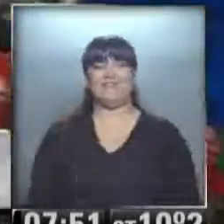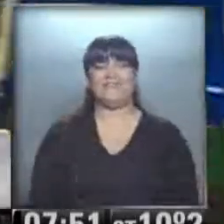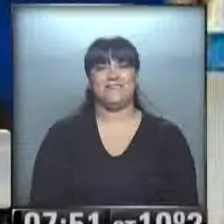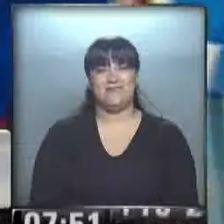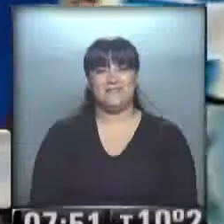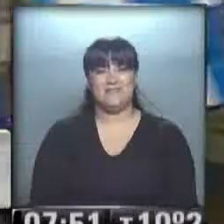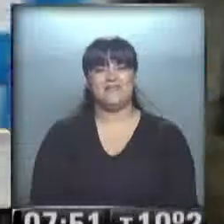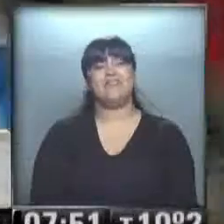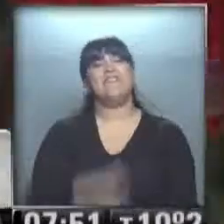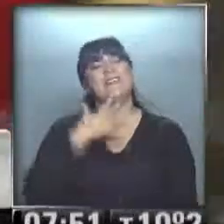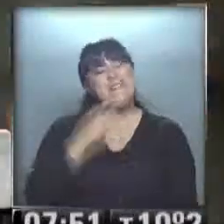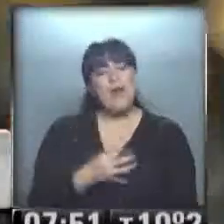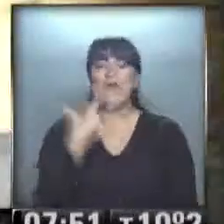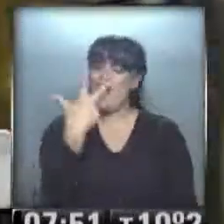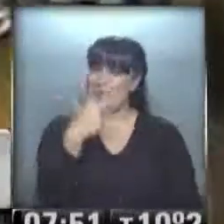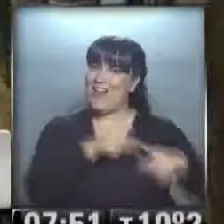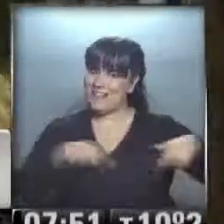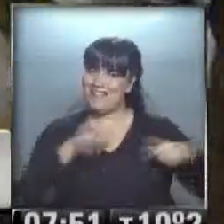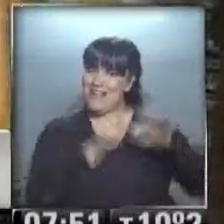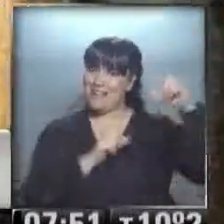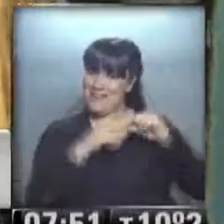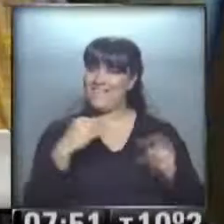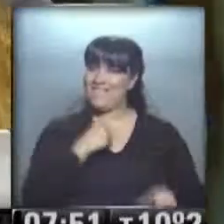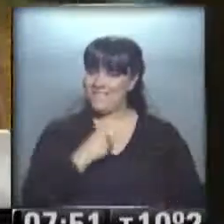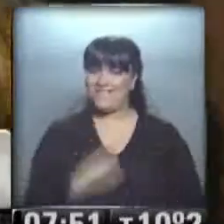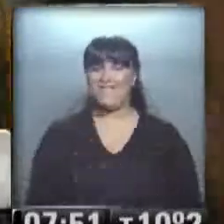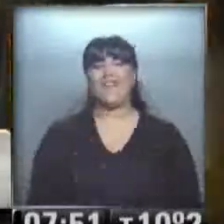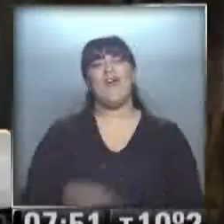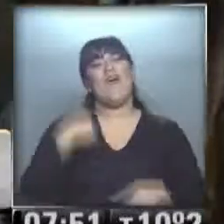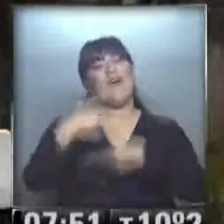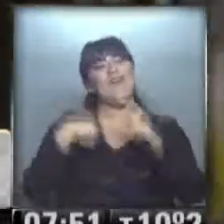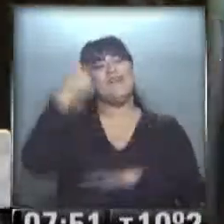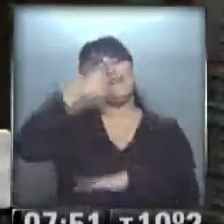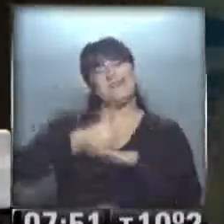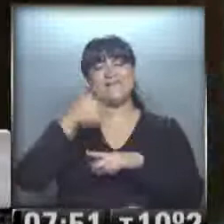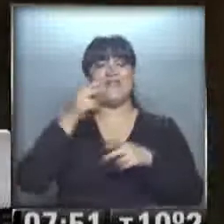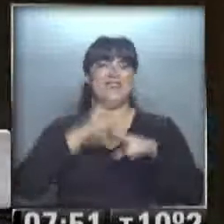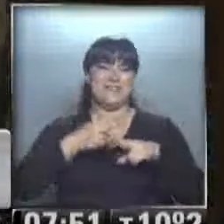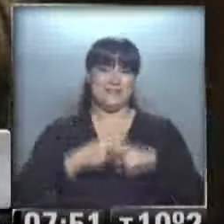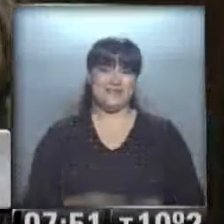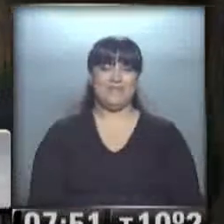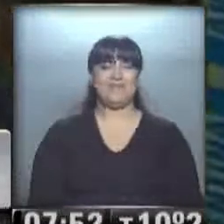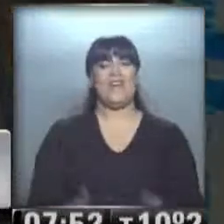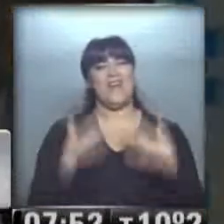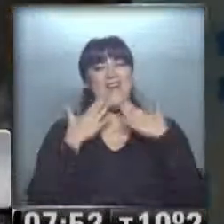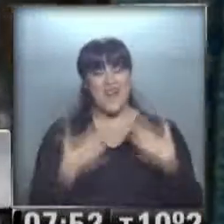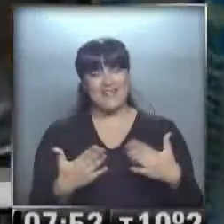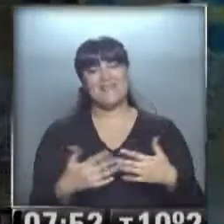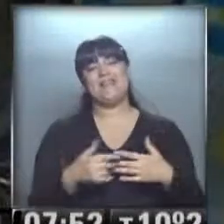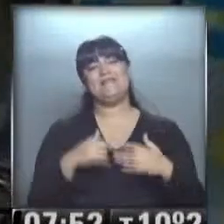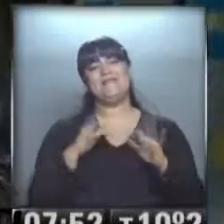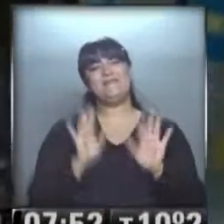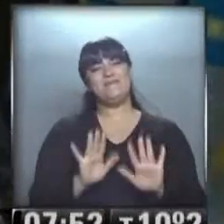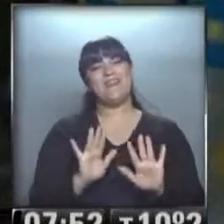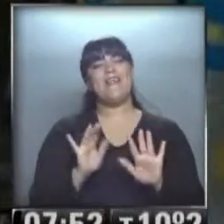seguro gracias sí muy bien seguimos aquí en estación retiro chicos muchas gracias la horita nos quedamos entonces